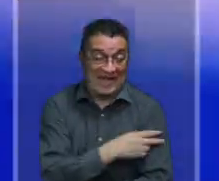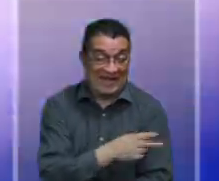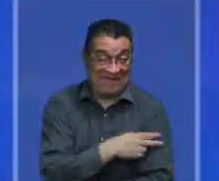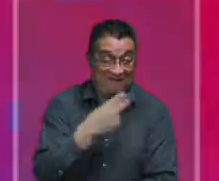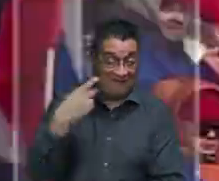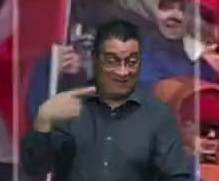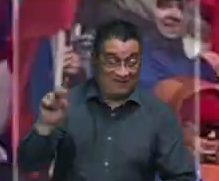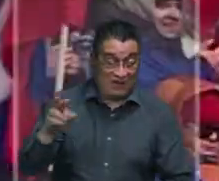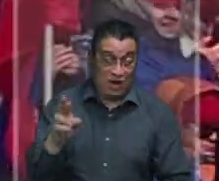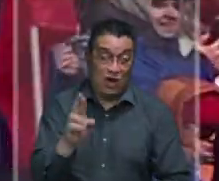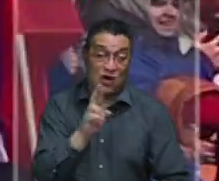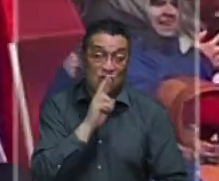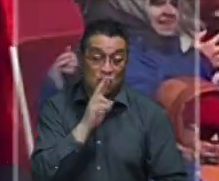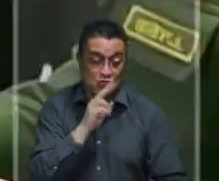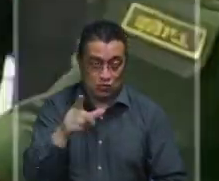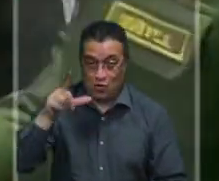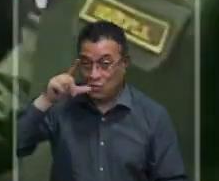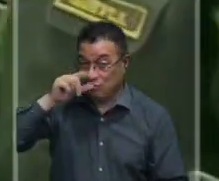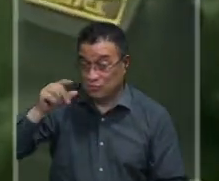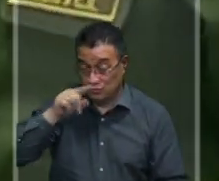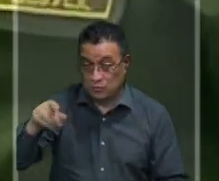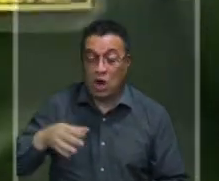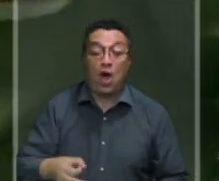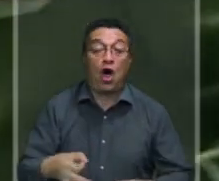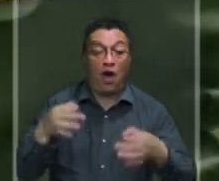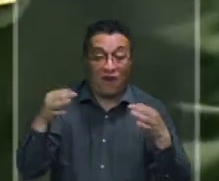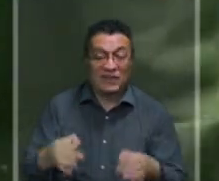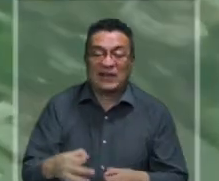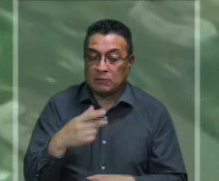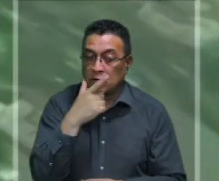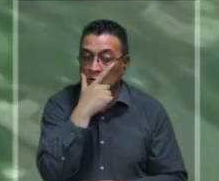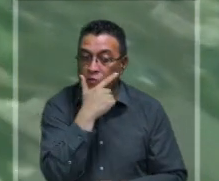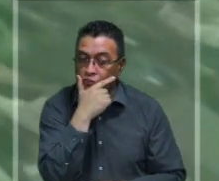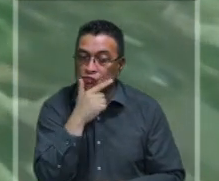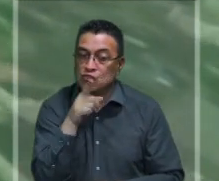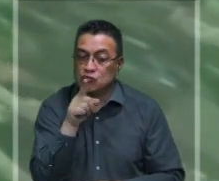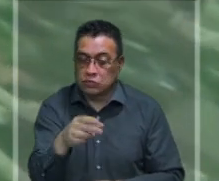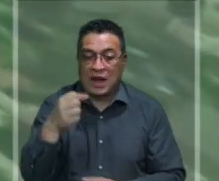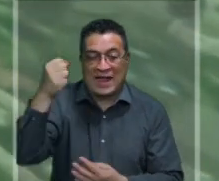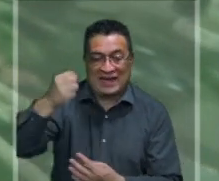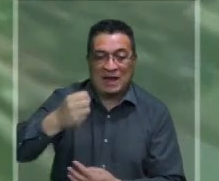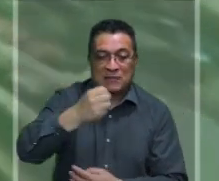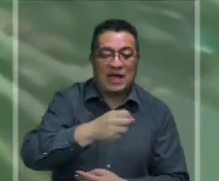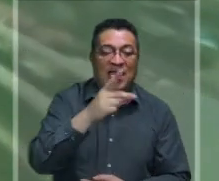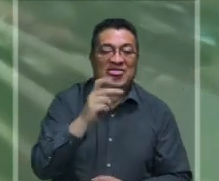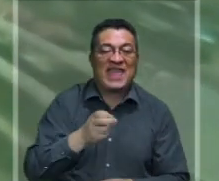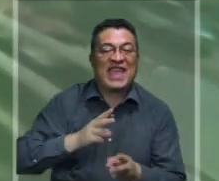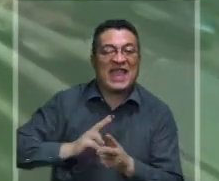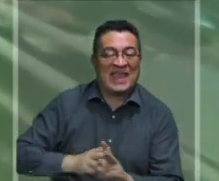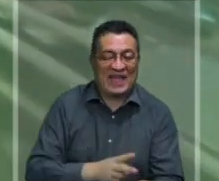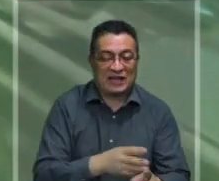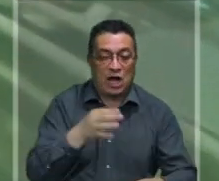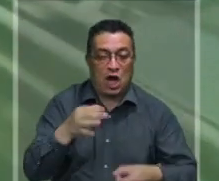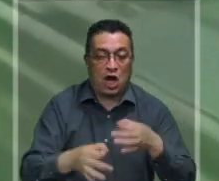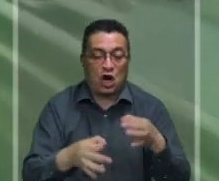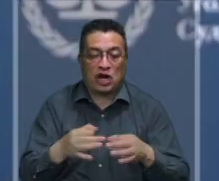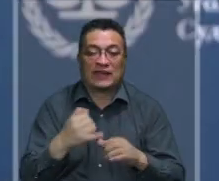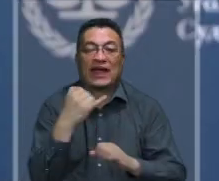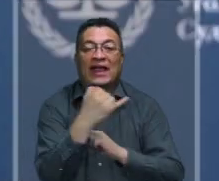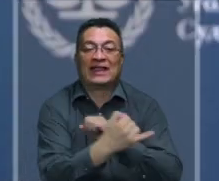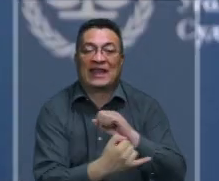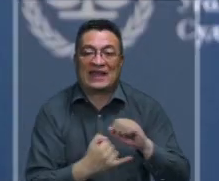el todopoderoso Vladimir Putin, es oficialmente sospechoso de ser un criminal de guerra para la Corte Penal